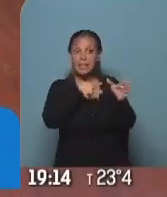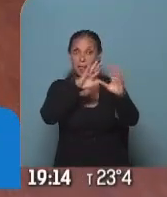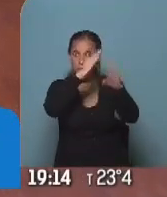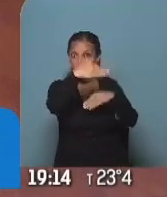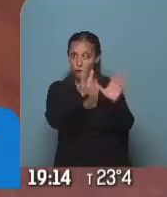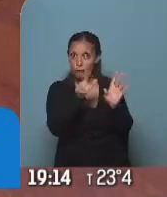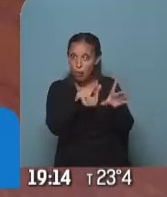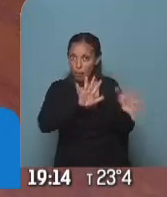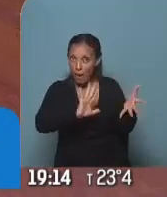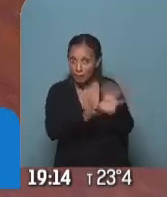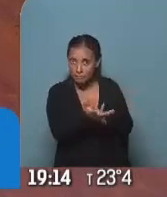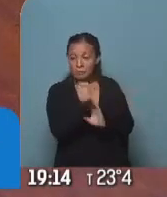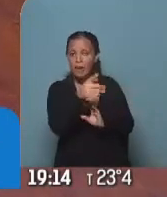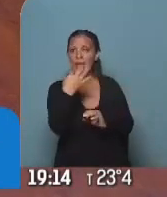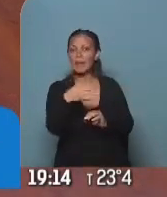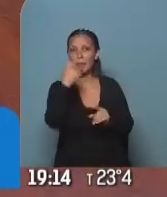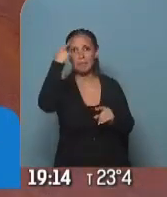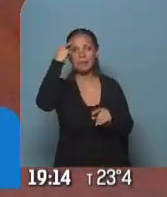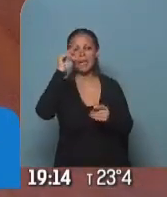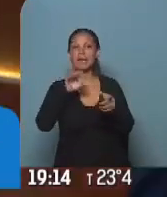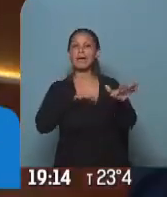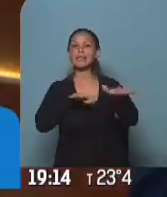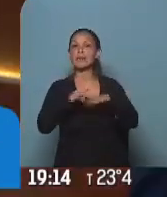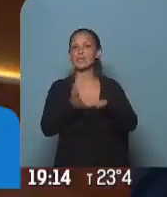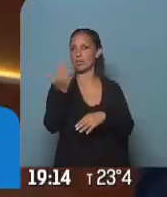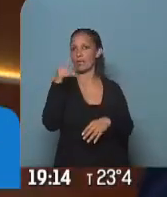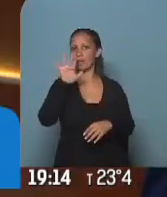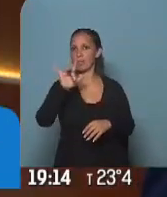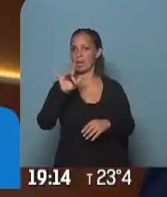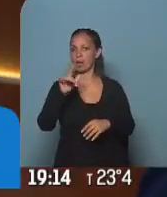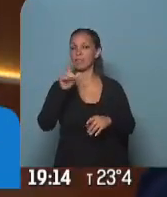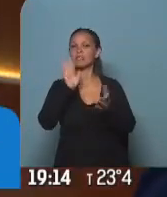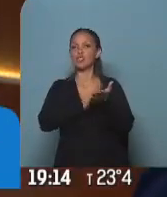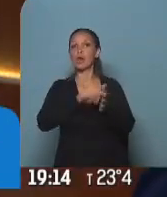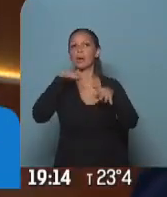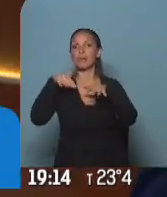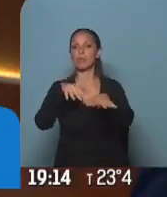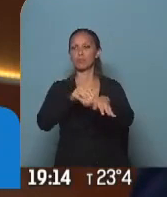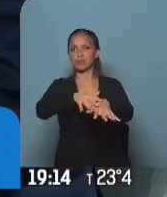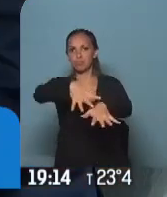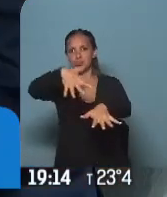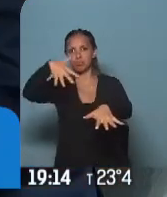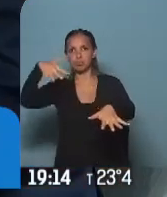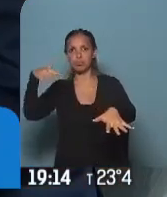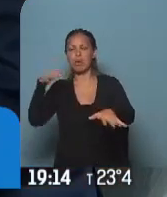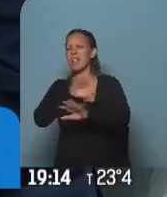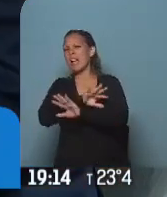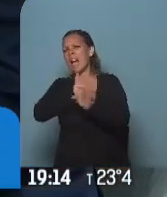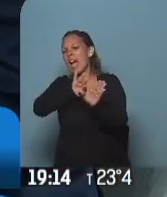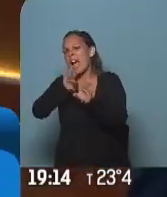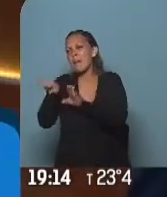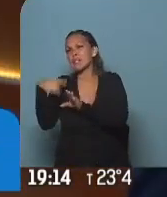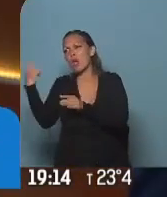colocar el episodio del miércoles de esta semana, con la manifestación multitudinaria, más allá de todas las previsiones,